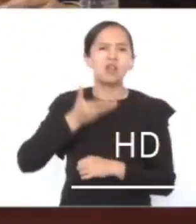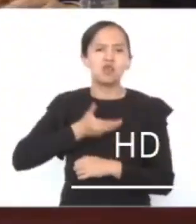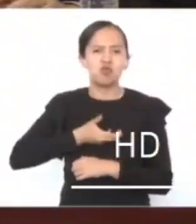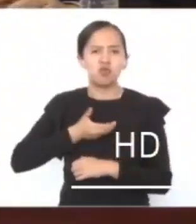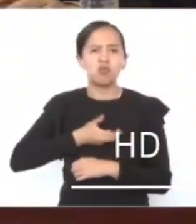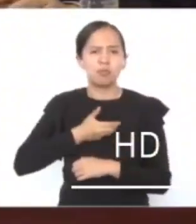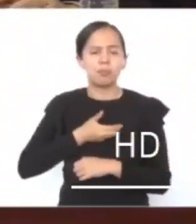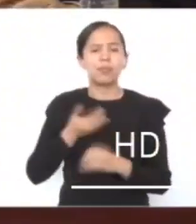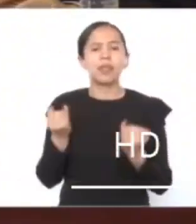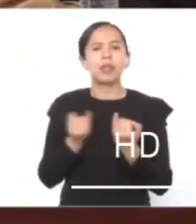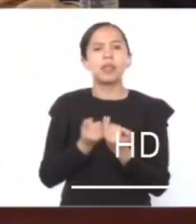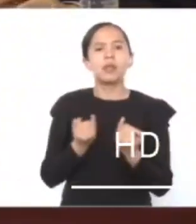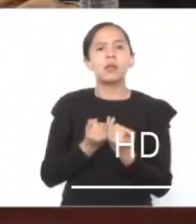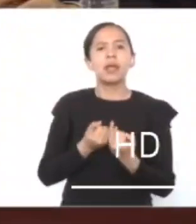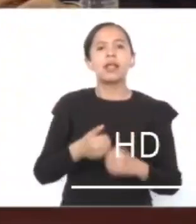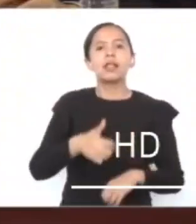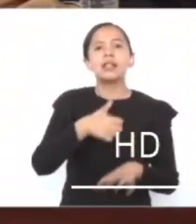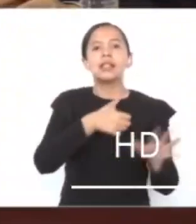Tuvimos asimismo